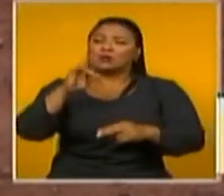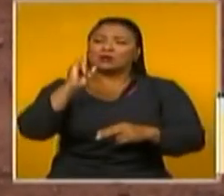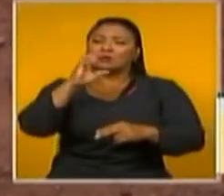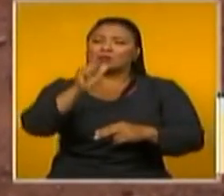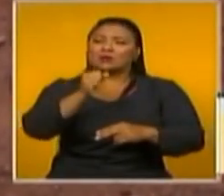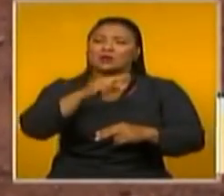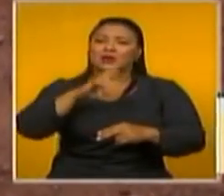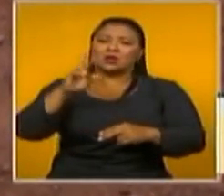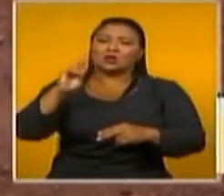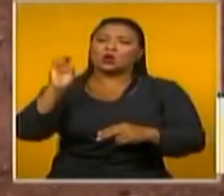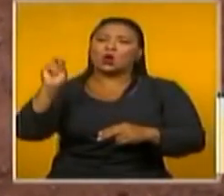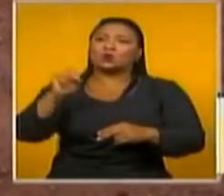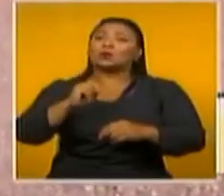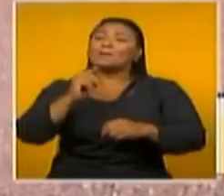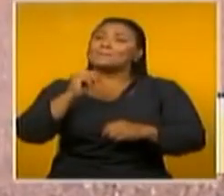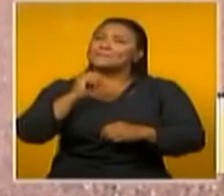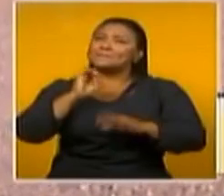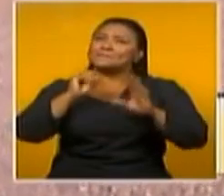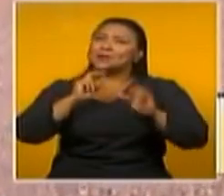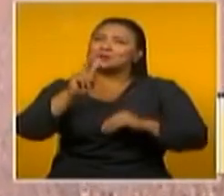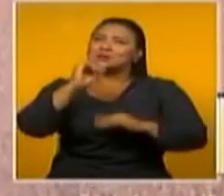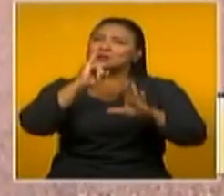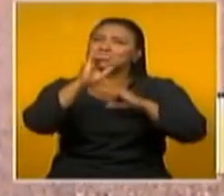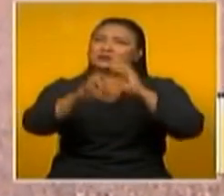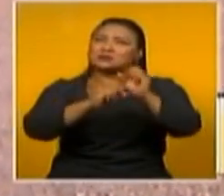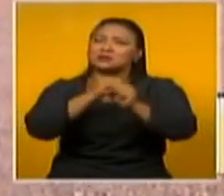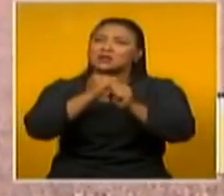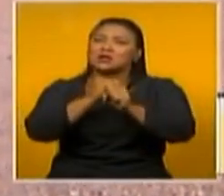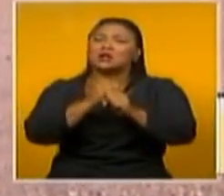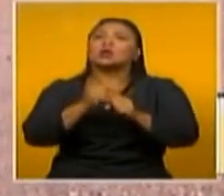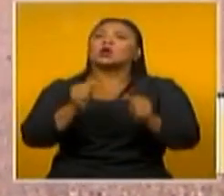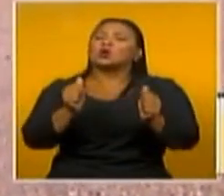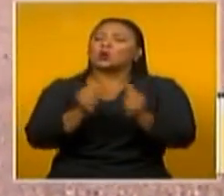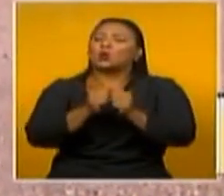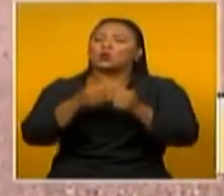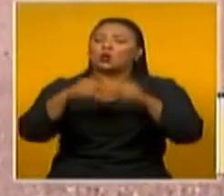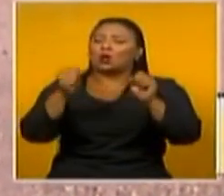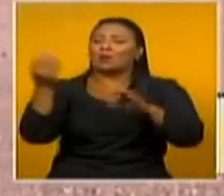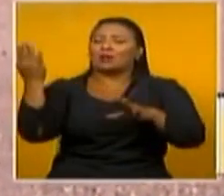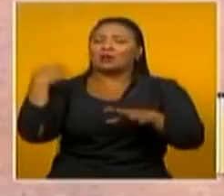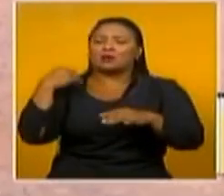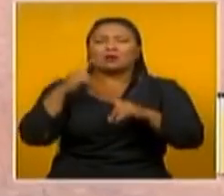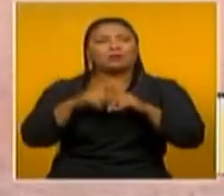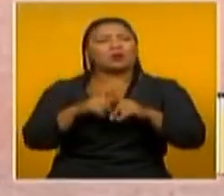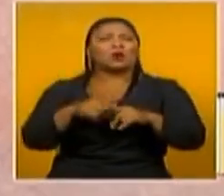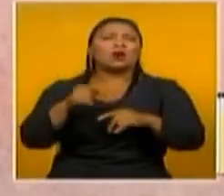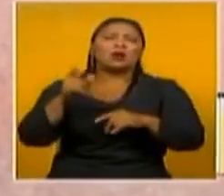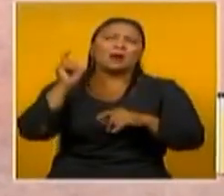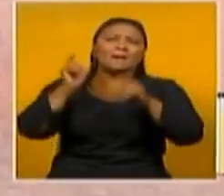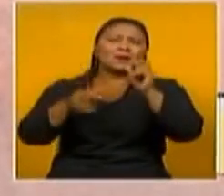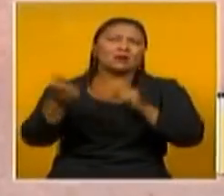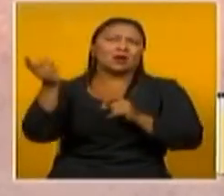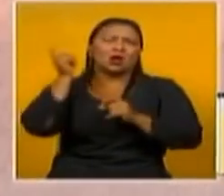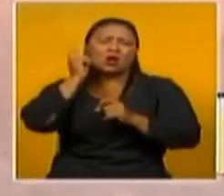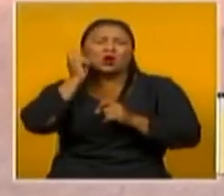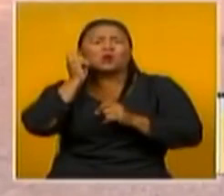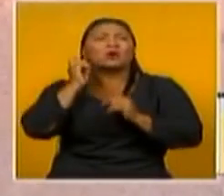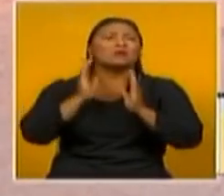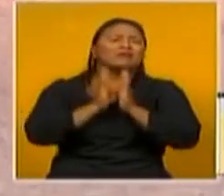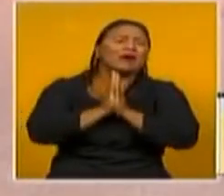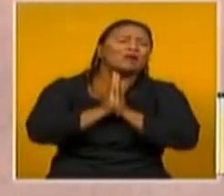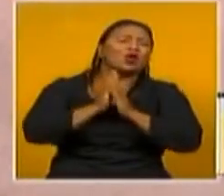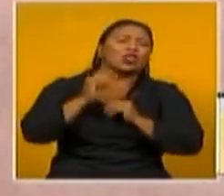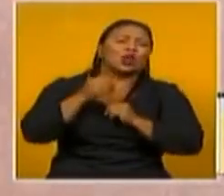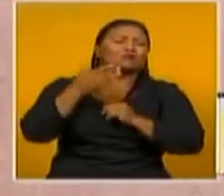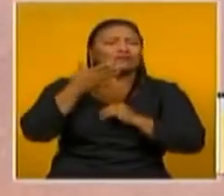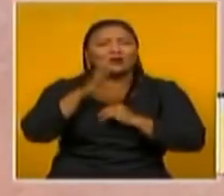Scott Jurado Torres, de 26 años, iba con sus asesinos a bordo de una moto. Vecinos escucharon cuando le pedía clemencia, a quienes